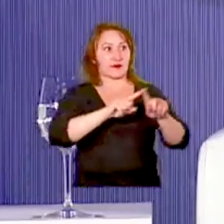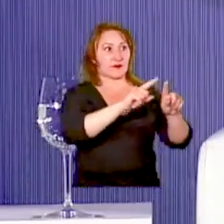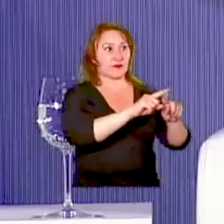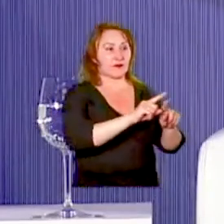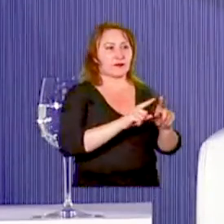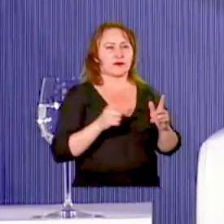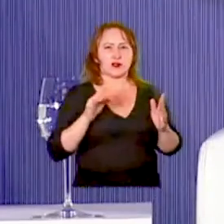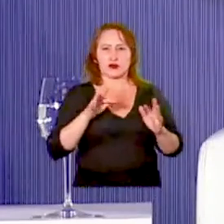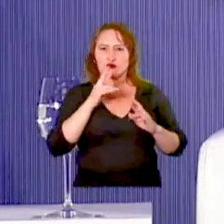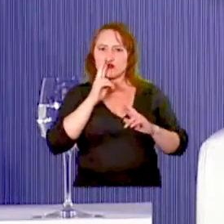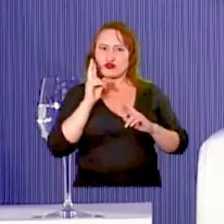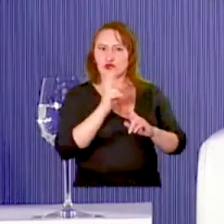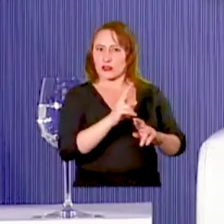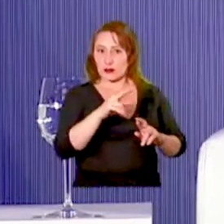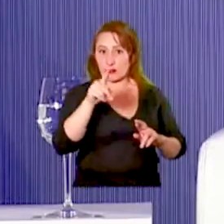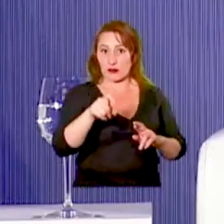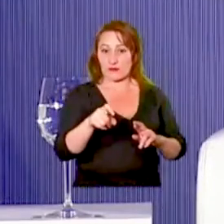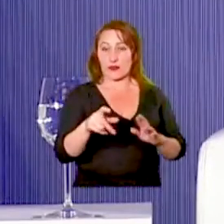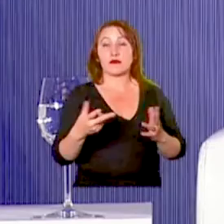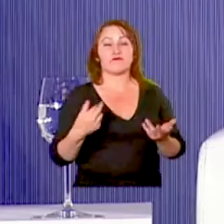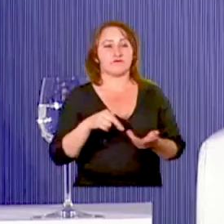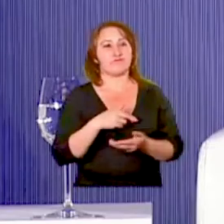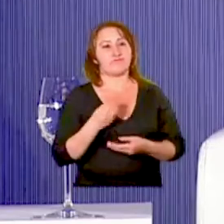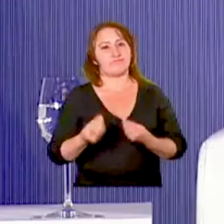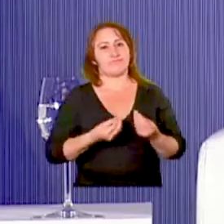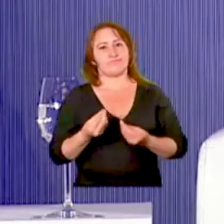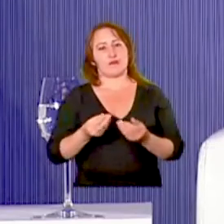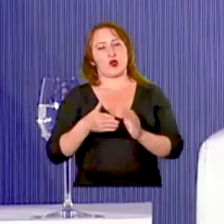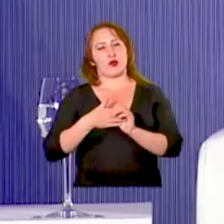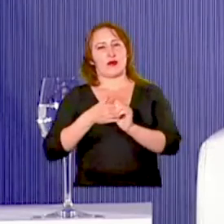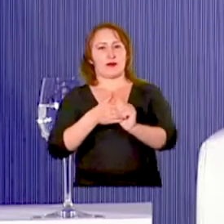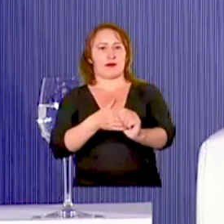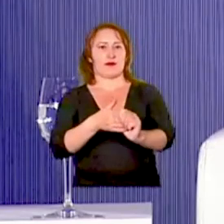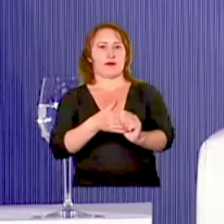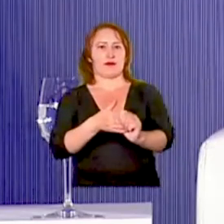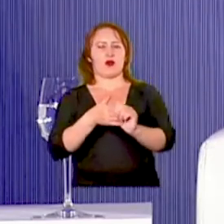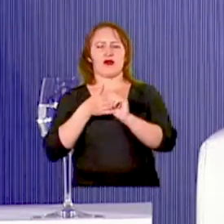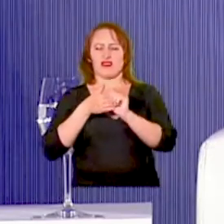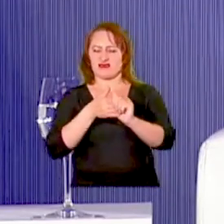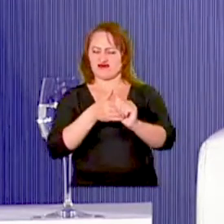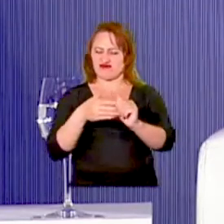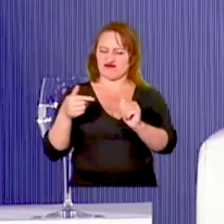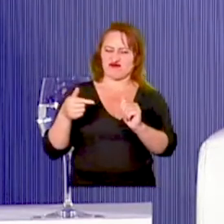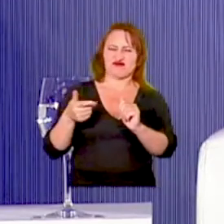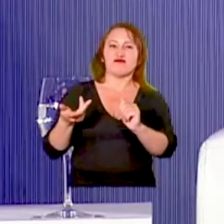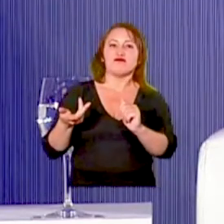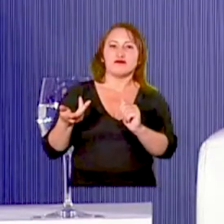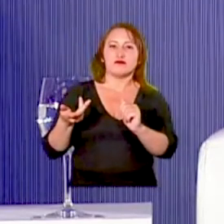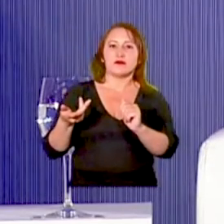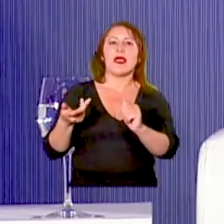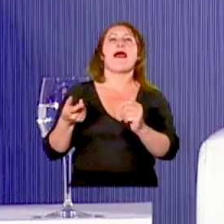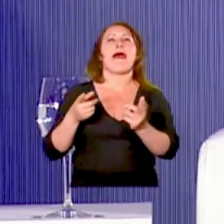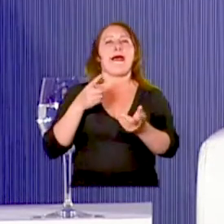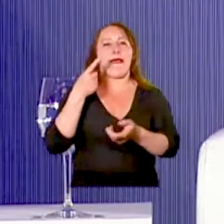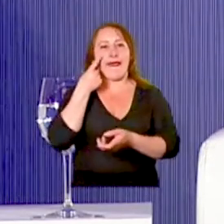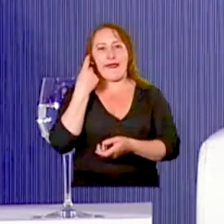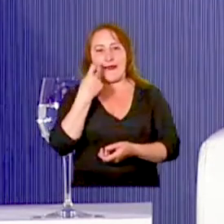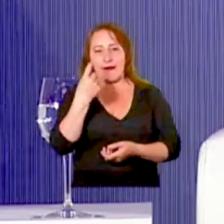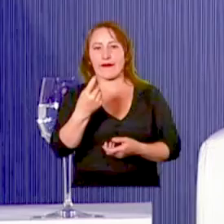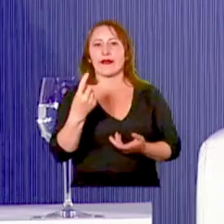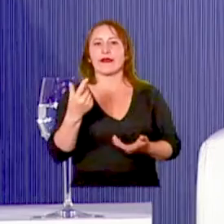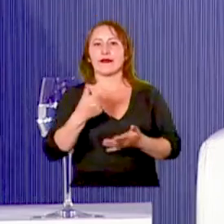requieren una respuesta, procedemos entonces a orientar. ¿Qué es lo que orientamos? Buscamos entonces